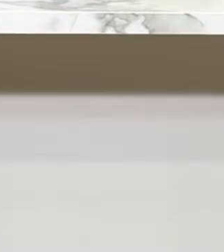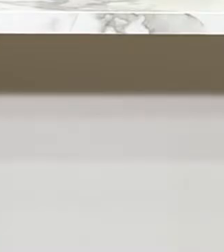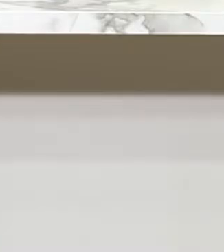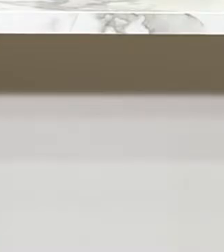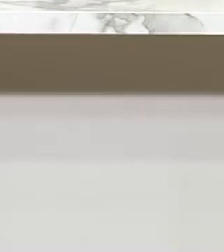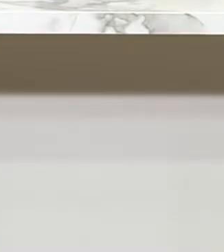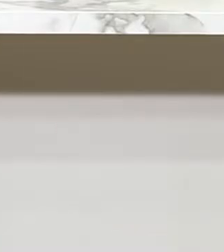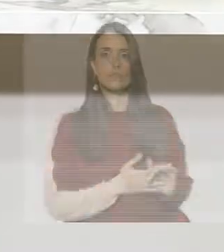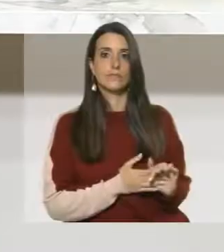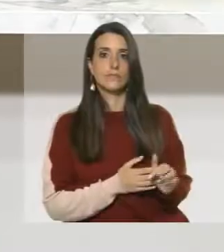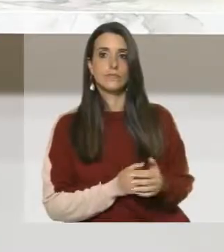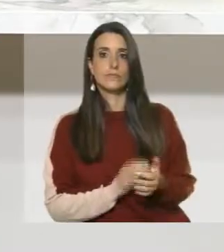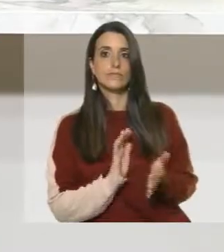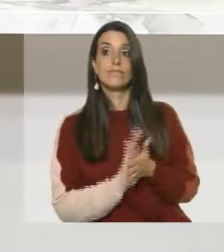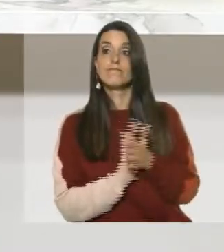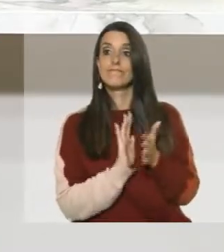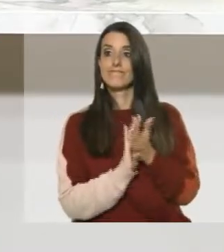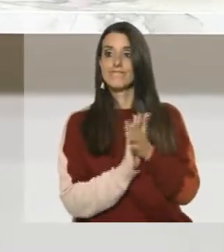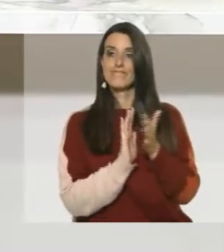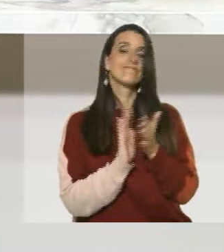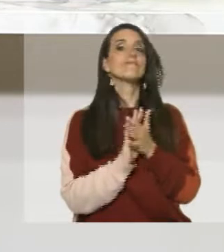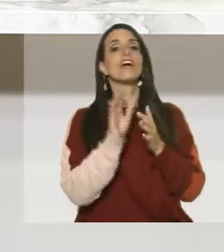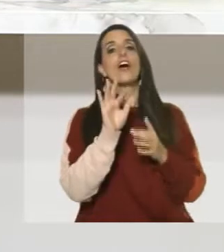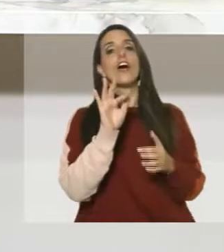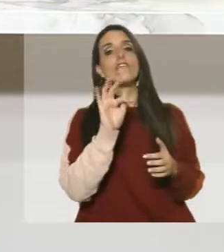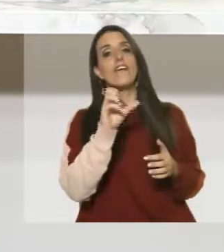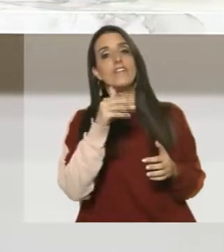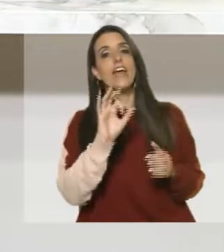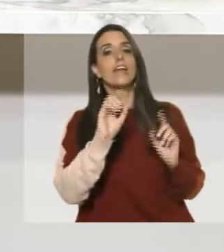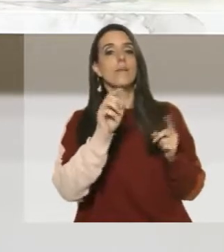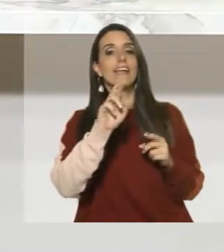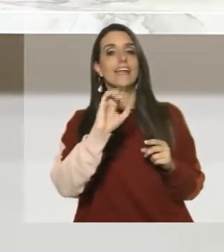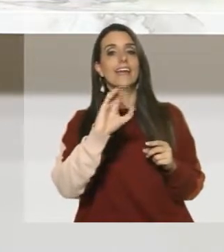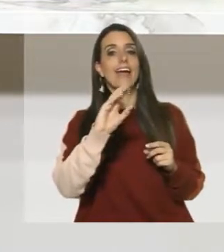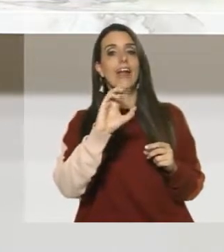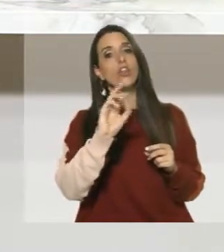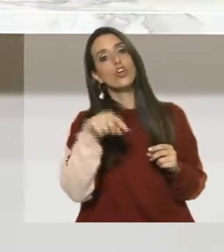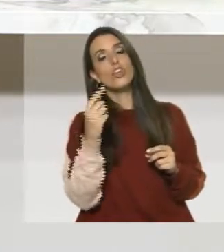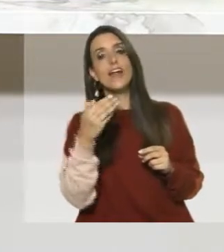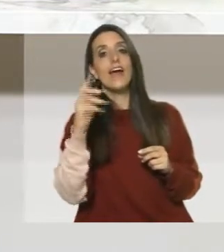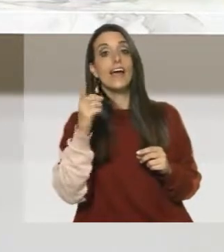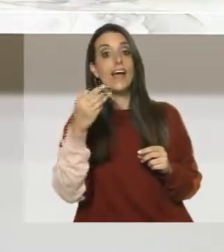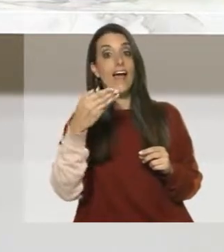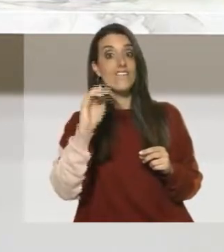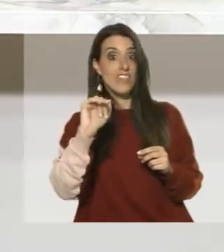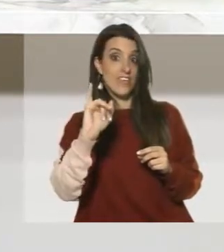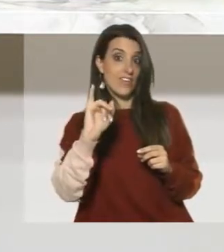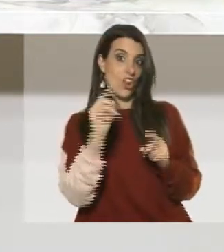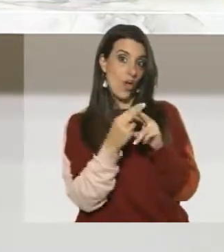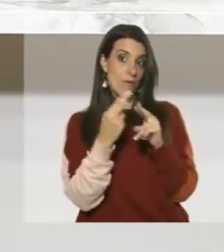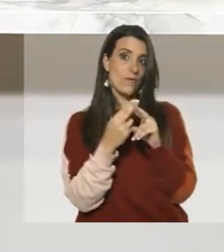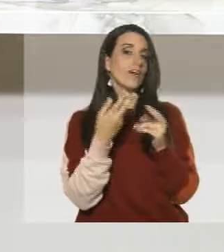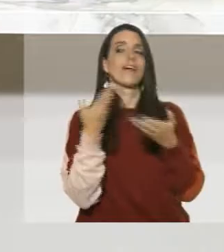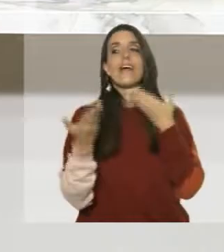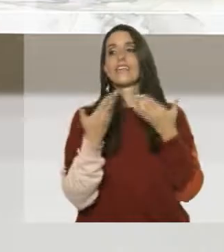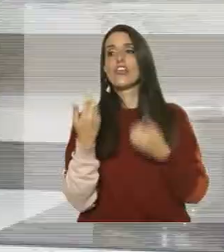Orisas Trío, Leonardo Fablé, Fabiana Forgi y también Ricardo y Gabriela, los bailarines que nos hacen pero vibrar y disfrutar